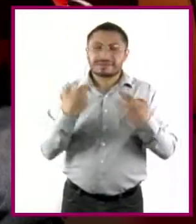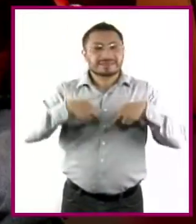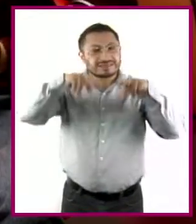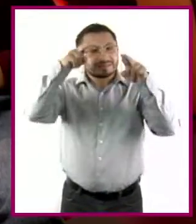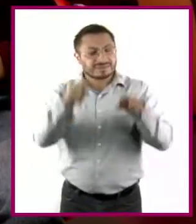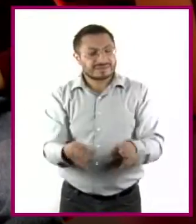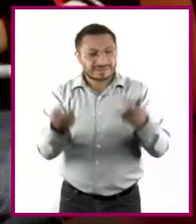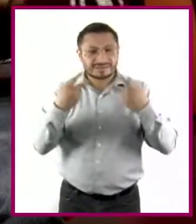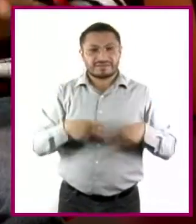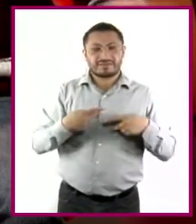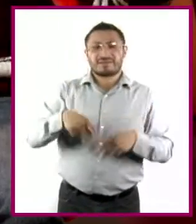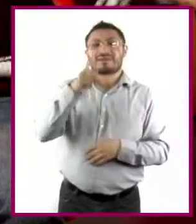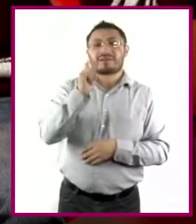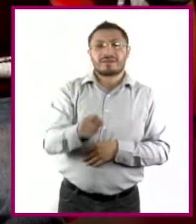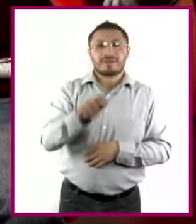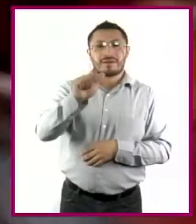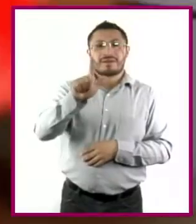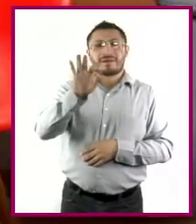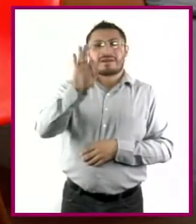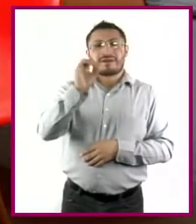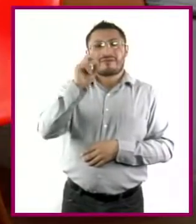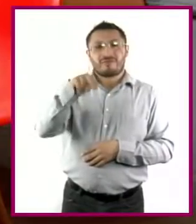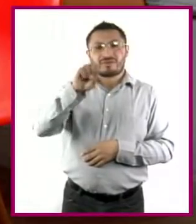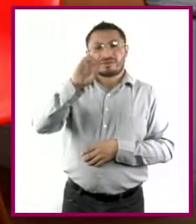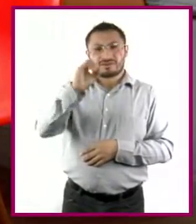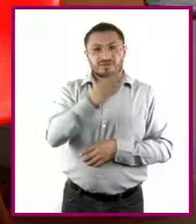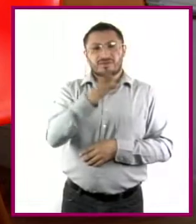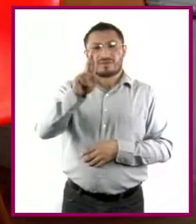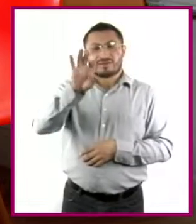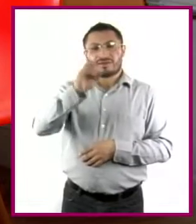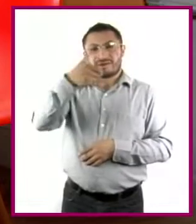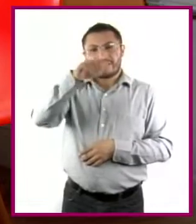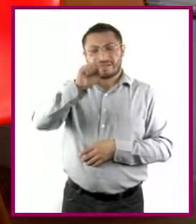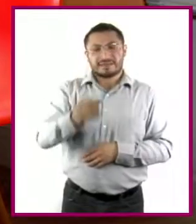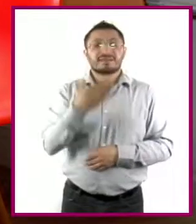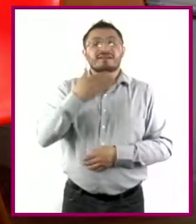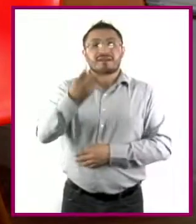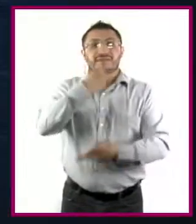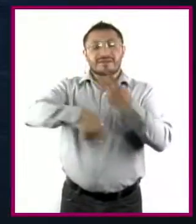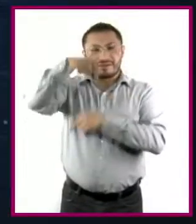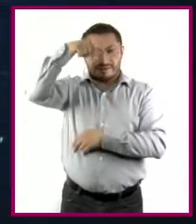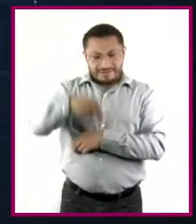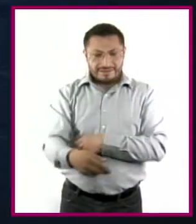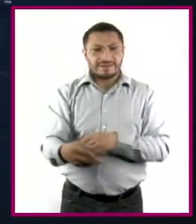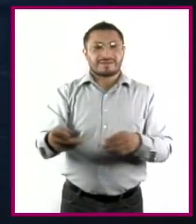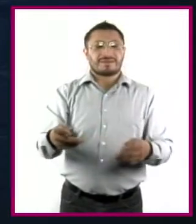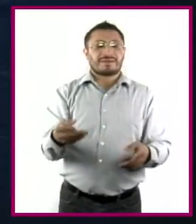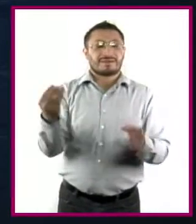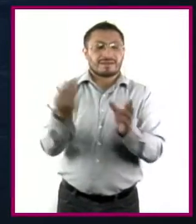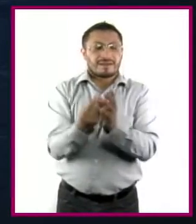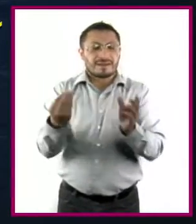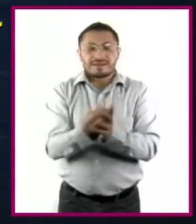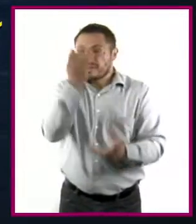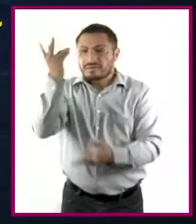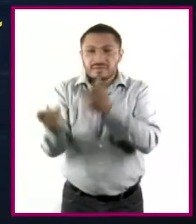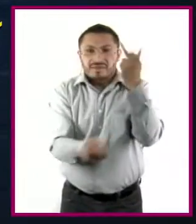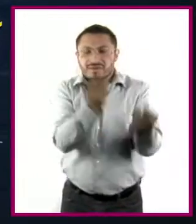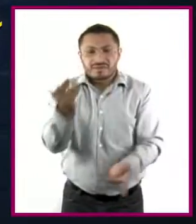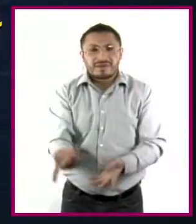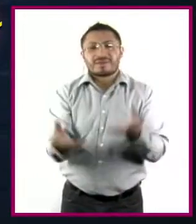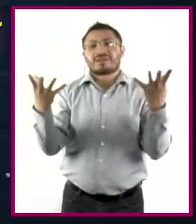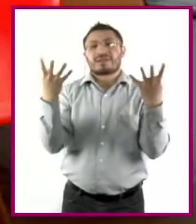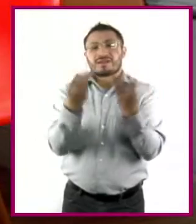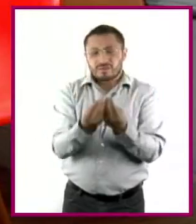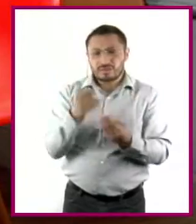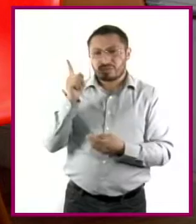representantes en nuestro país es Alfonso Reyes. Bienvenidos una vez más a su programa de Preguntones con